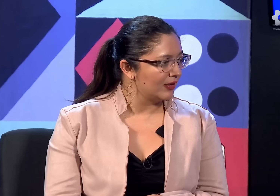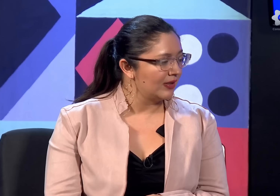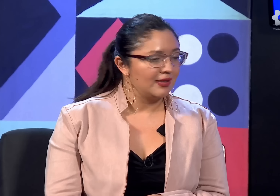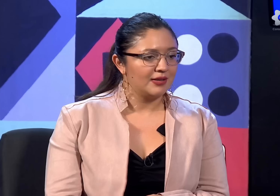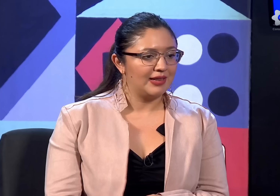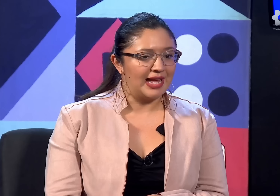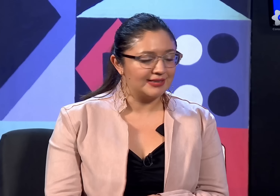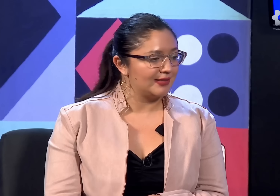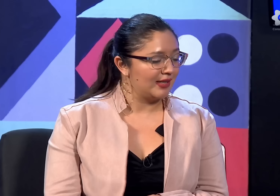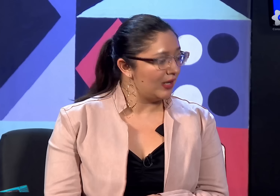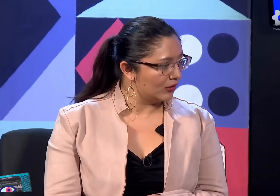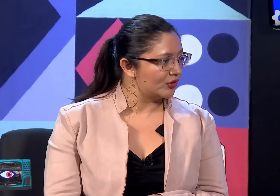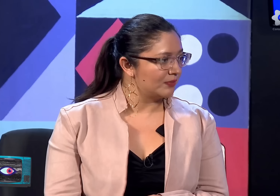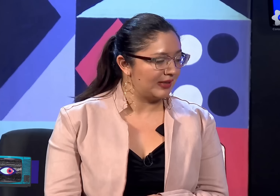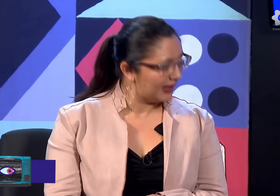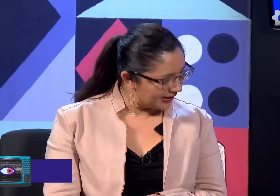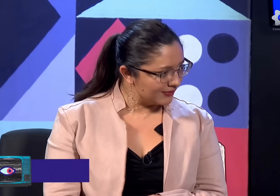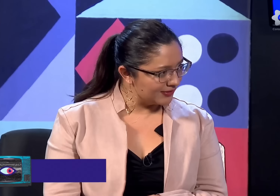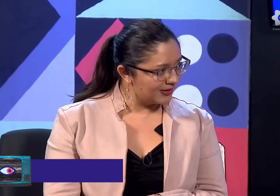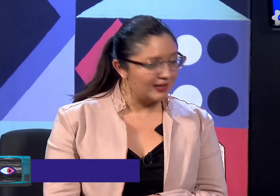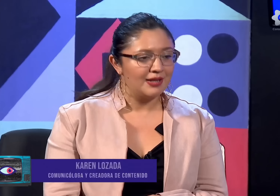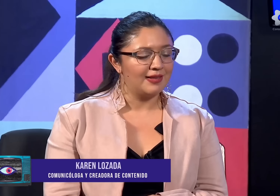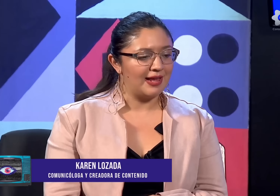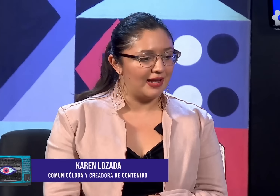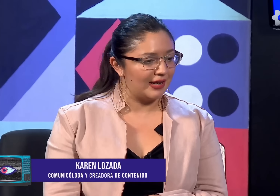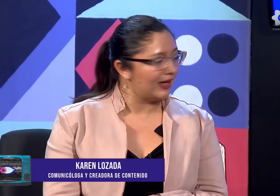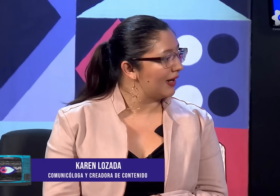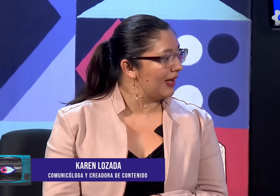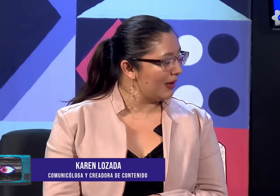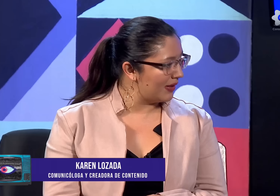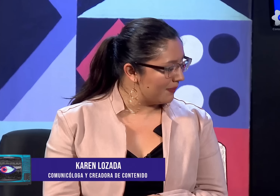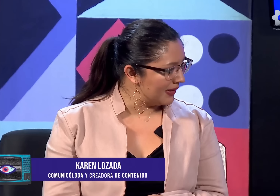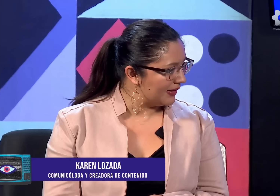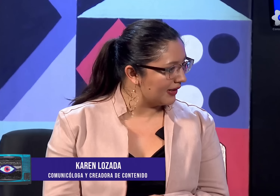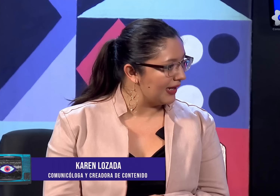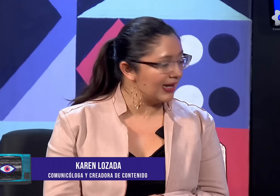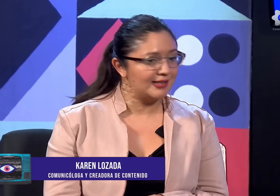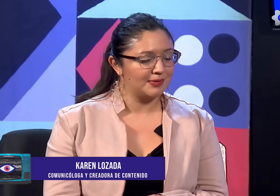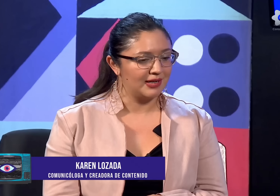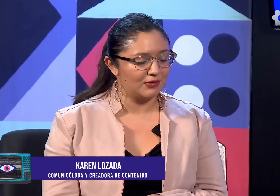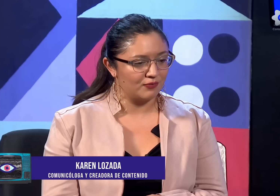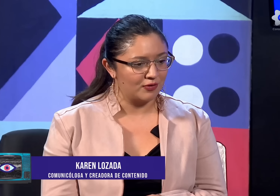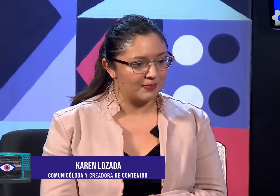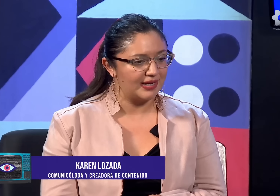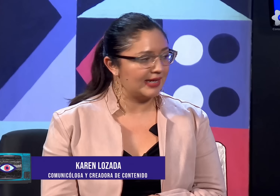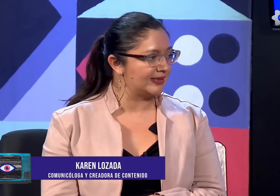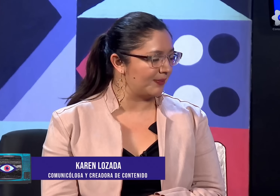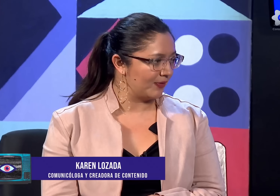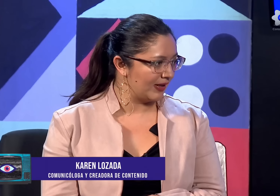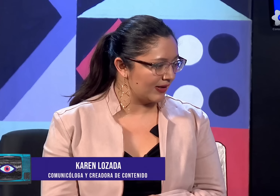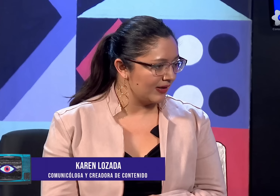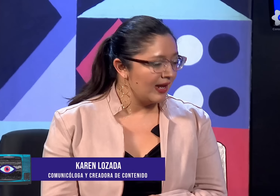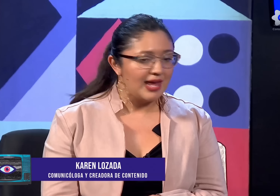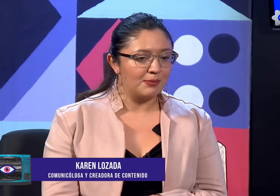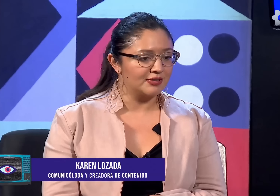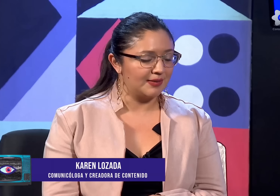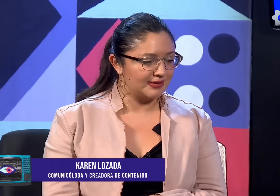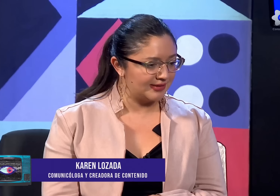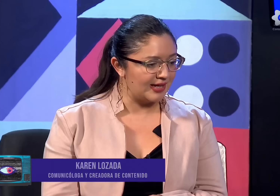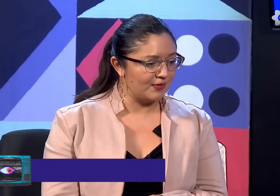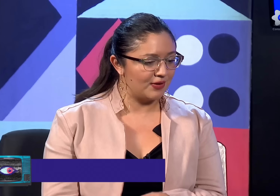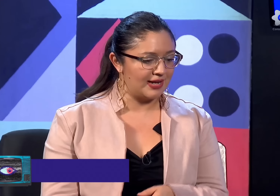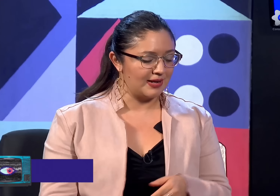opción, las y los mexicanos, de elegir libremente quiénes van a conformar este poder.